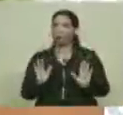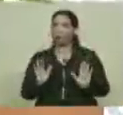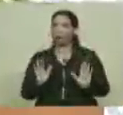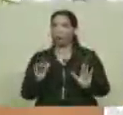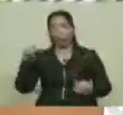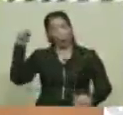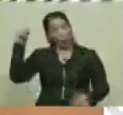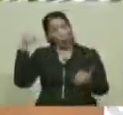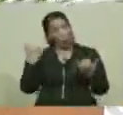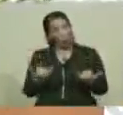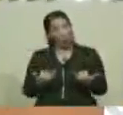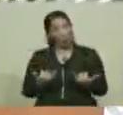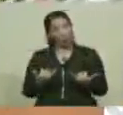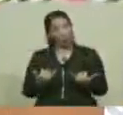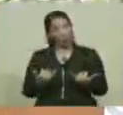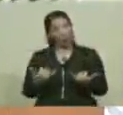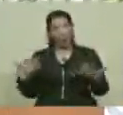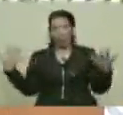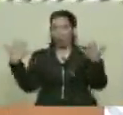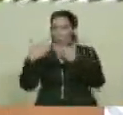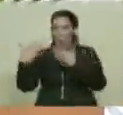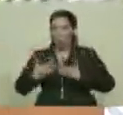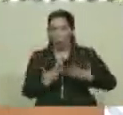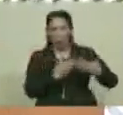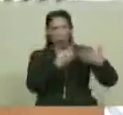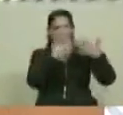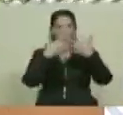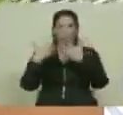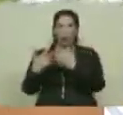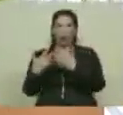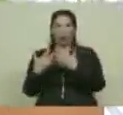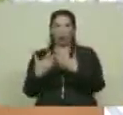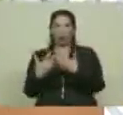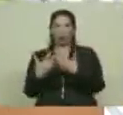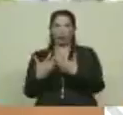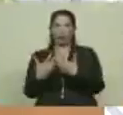tenemos guerras de cuarta generación donde